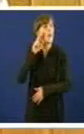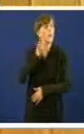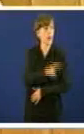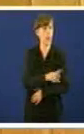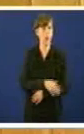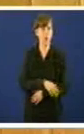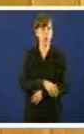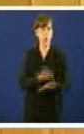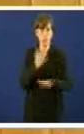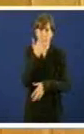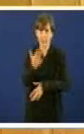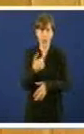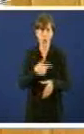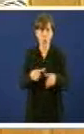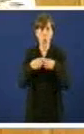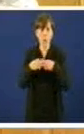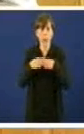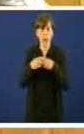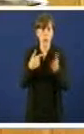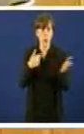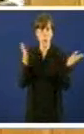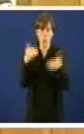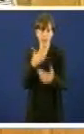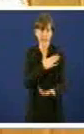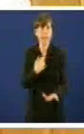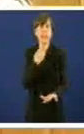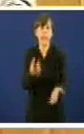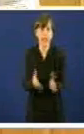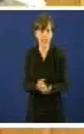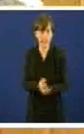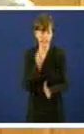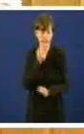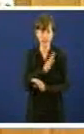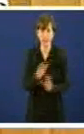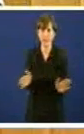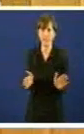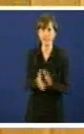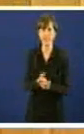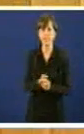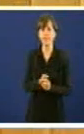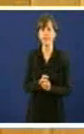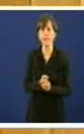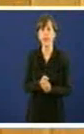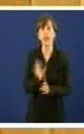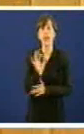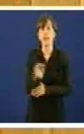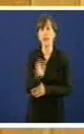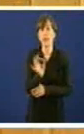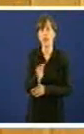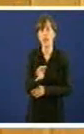sinceramente non teño barco para Que queren que elles digan Ven Por certo